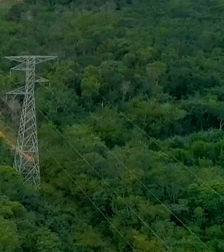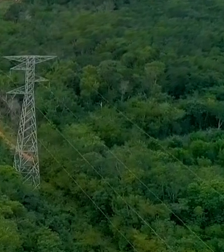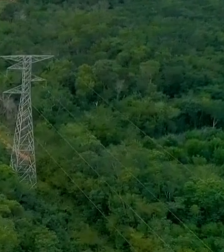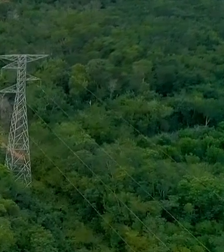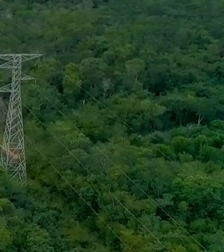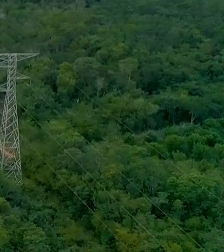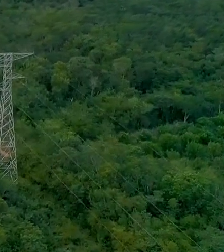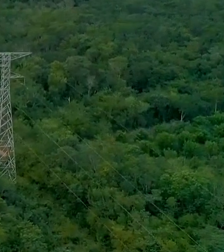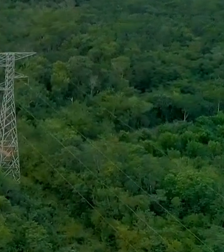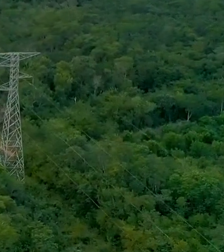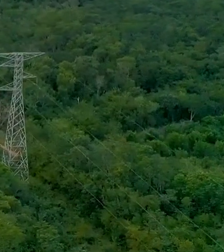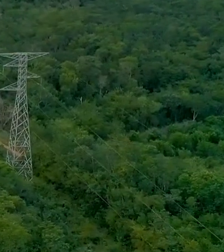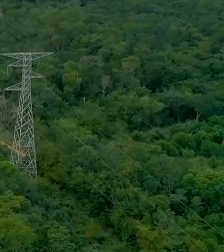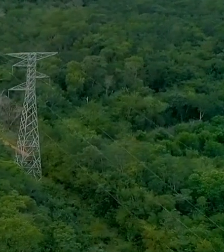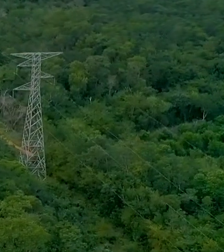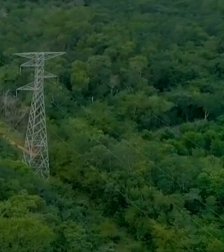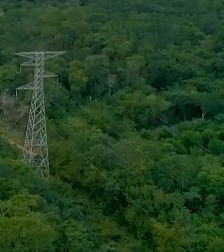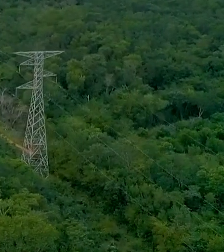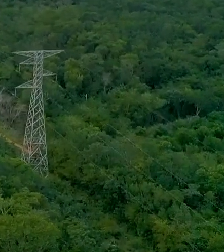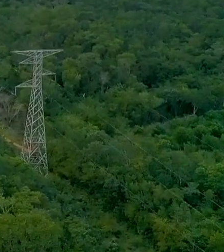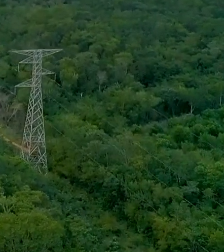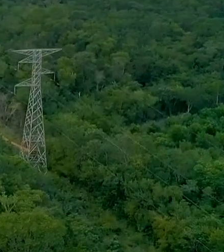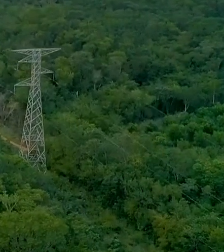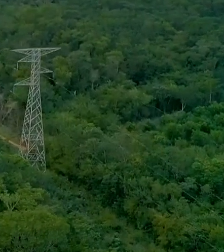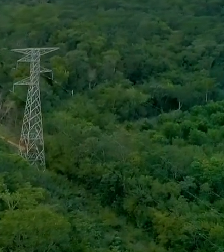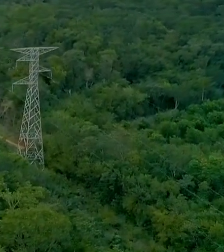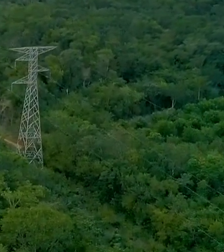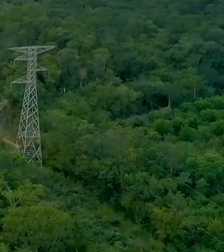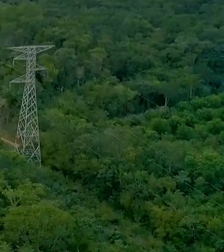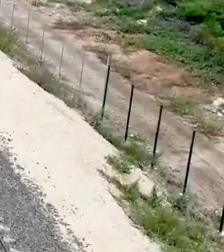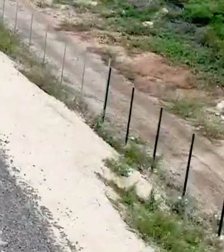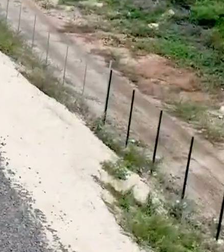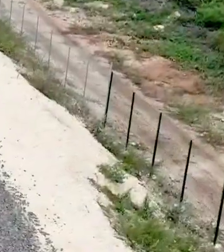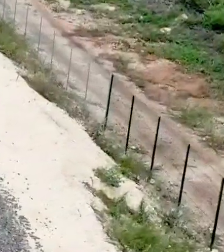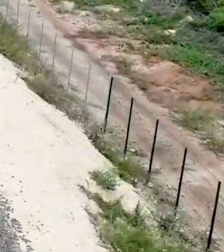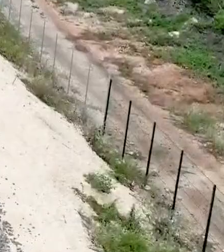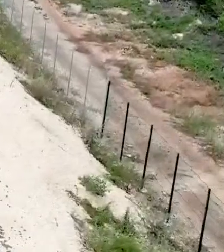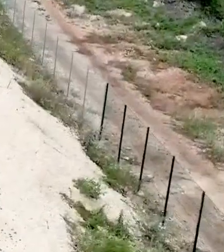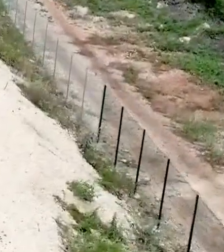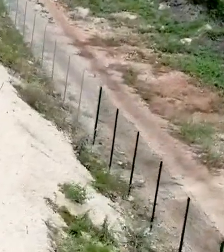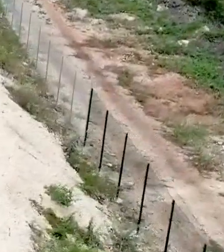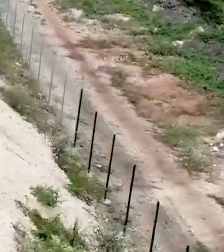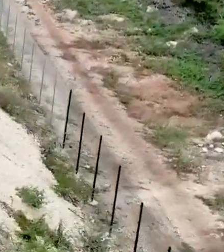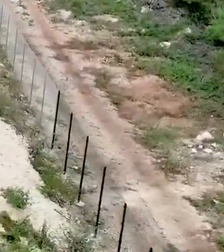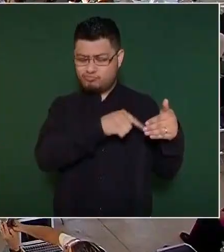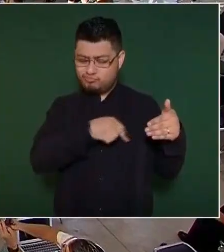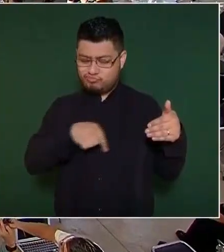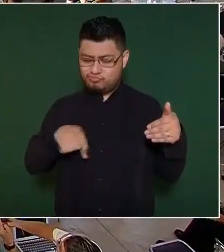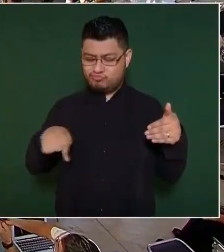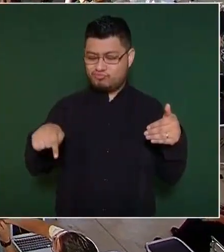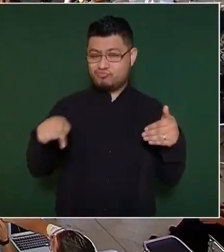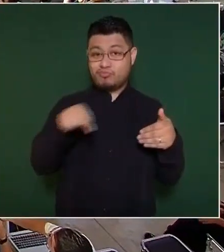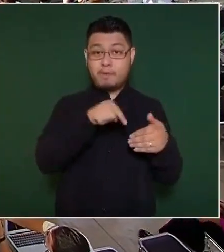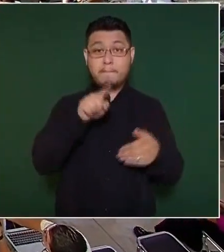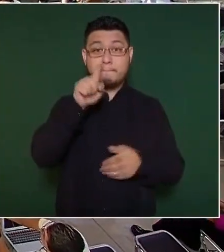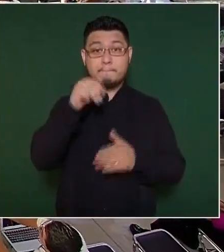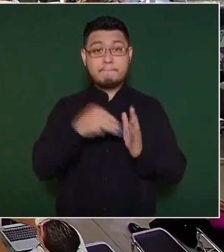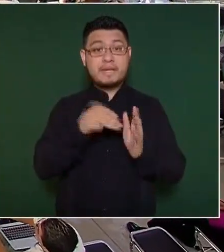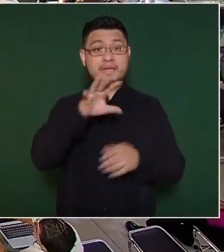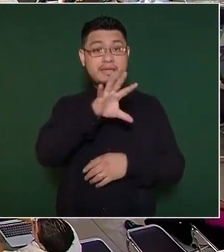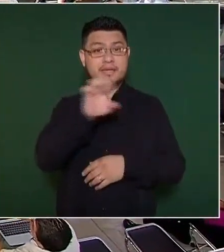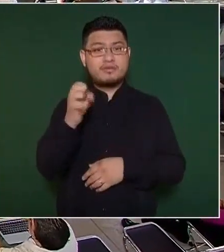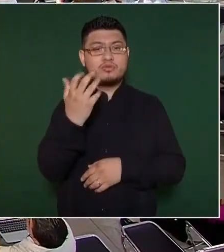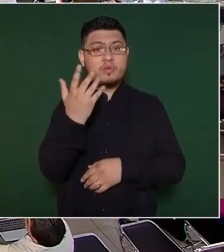presidente Andrés Manuel López Obrador inauguró el primer tramo, el cual va de Campeche a Cancún. El mandatario federal destacó